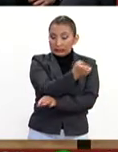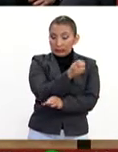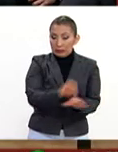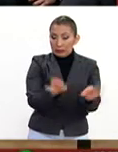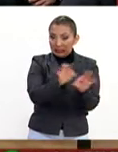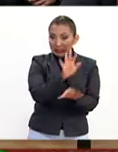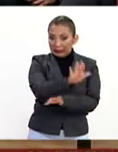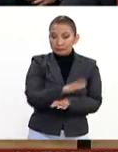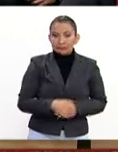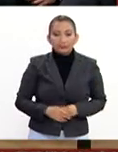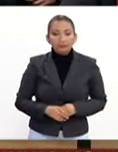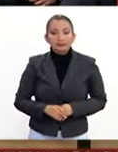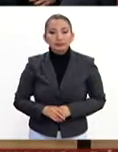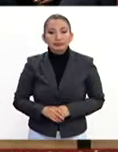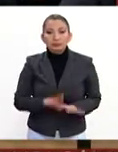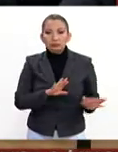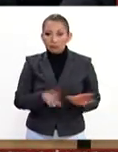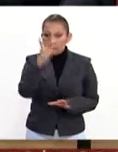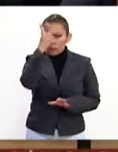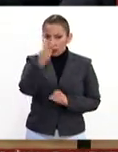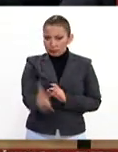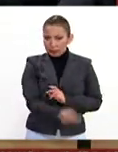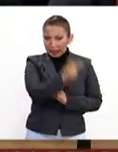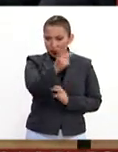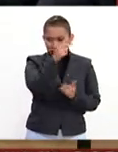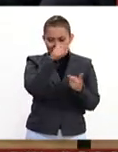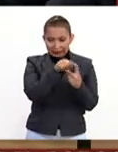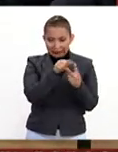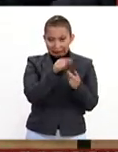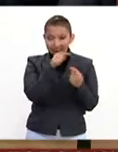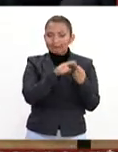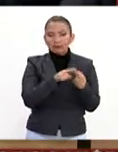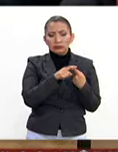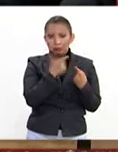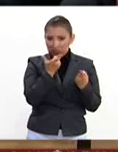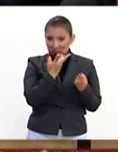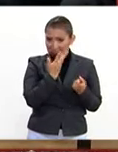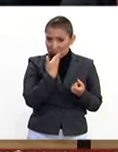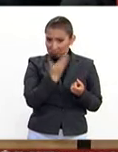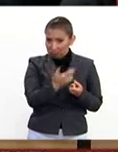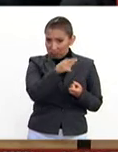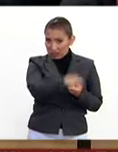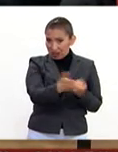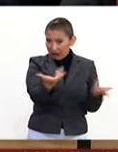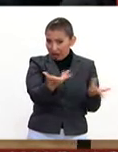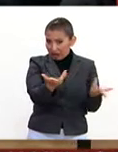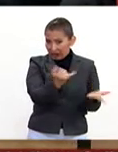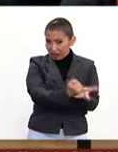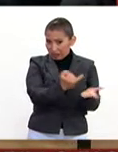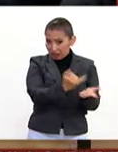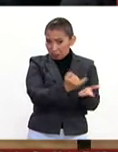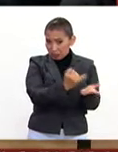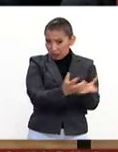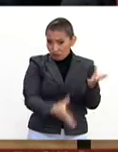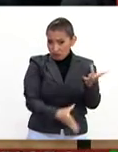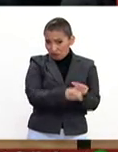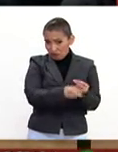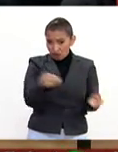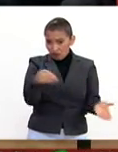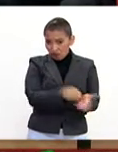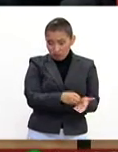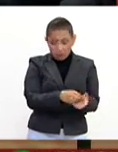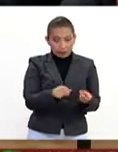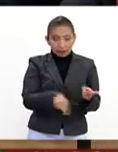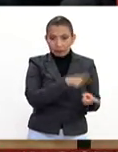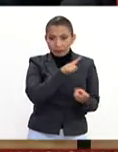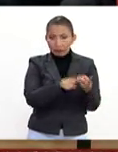grandes promesas de Donald Trump. Y el par de preguntas que nos hacemos es, primero, ¿es factible que se logre establecer este impuesto? Y